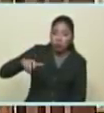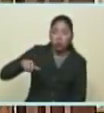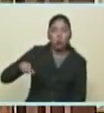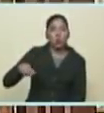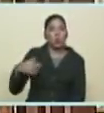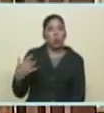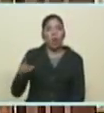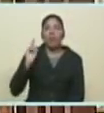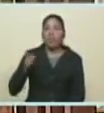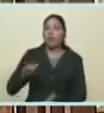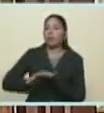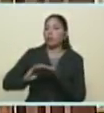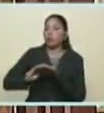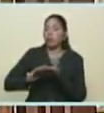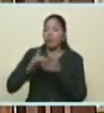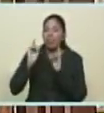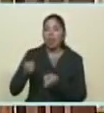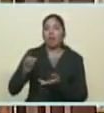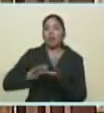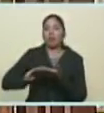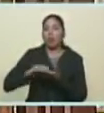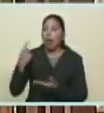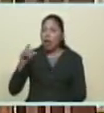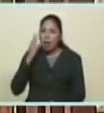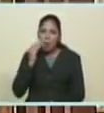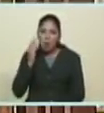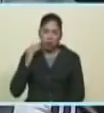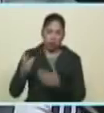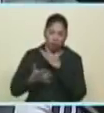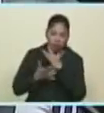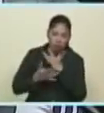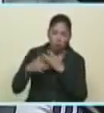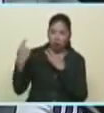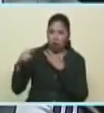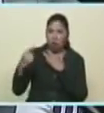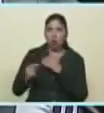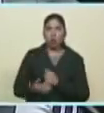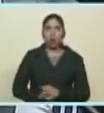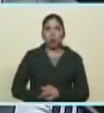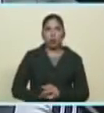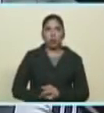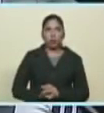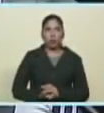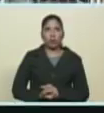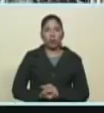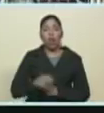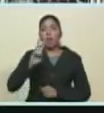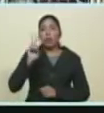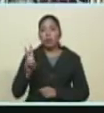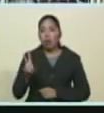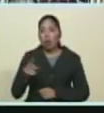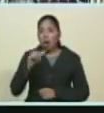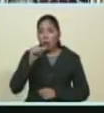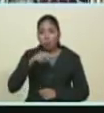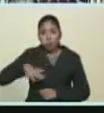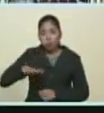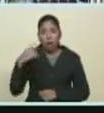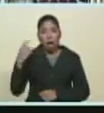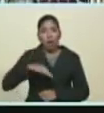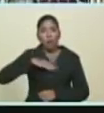Bueno, tenemos que resolverlo. Tenemos la experiencia, tenemos la tecnología. Y Venezuela tiene el agua y tenemos los